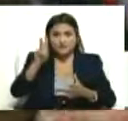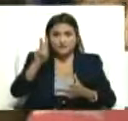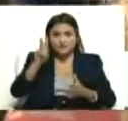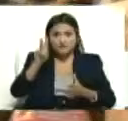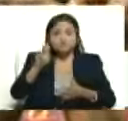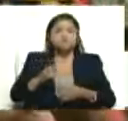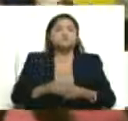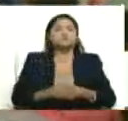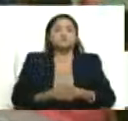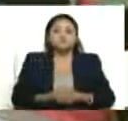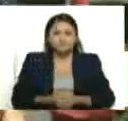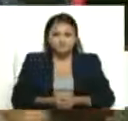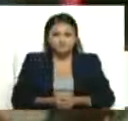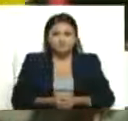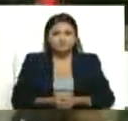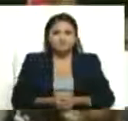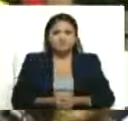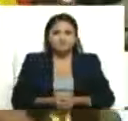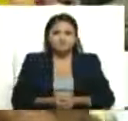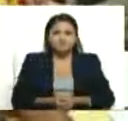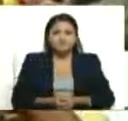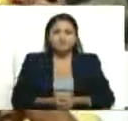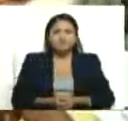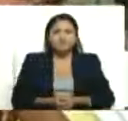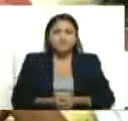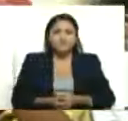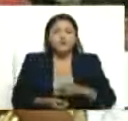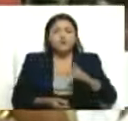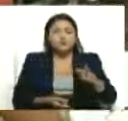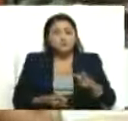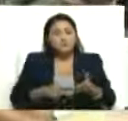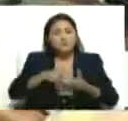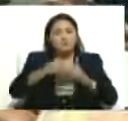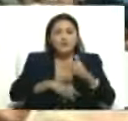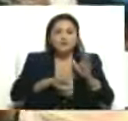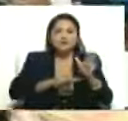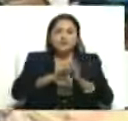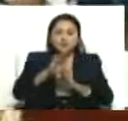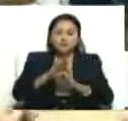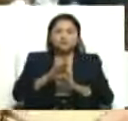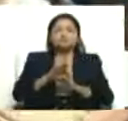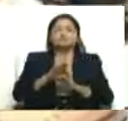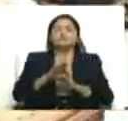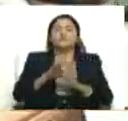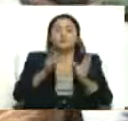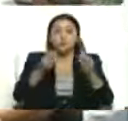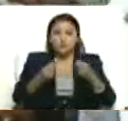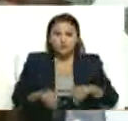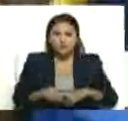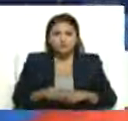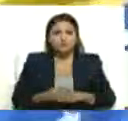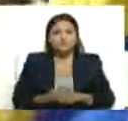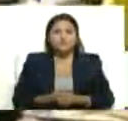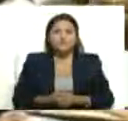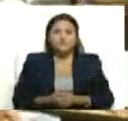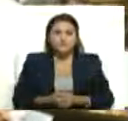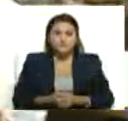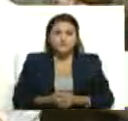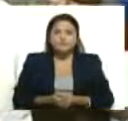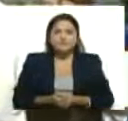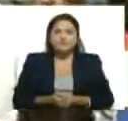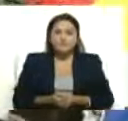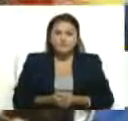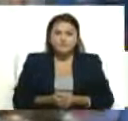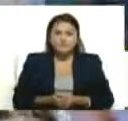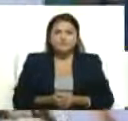venezolana? Sí, estamos de acuerdo. ¿Estamos de acuerdo en planes de desarrollo para esa región? Sí, estamos de acuerdo. Es lo que nosotros